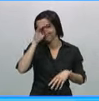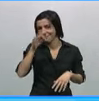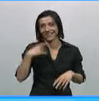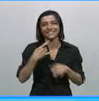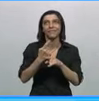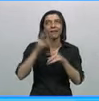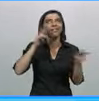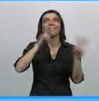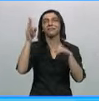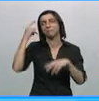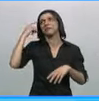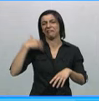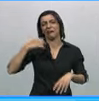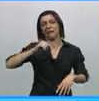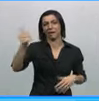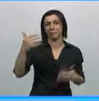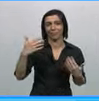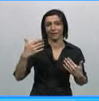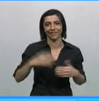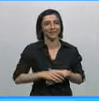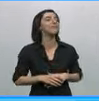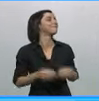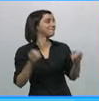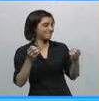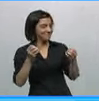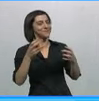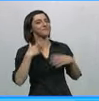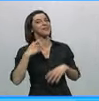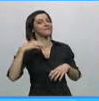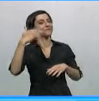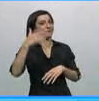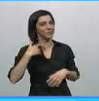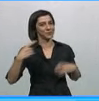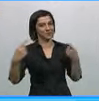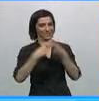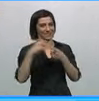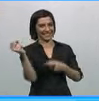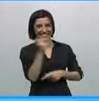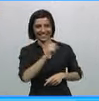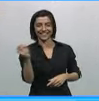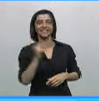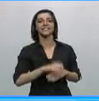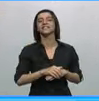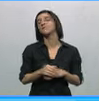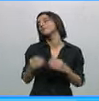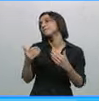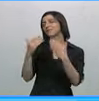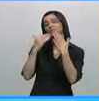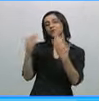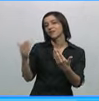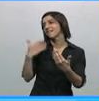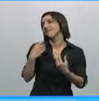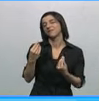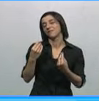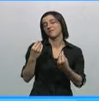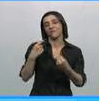Pero cómo no, lo hacemos, en cualquier momento lo hacemos. Dale, Patón. Bueno, de verdad te queremos agradecer por la buena onda y además por la claridad de los conceptos y